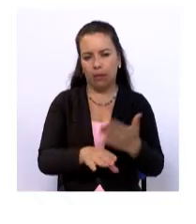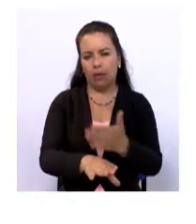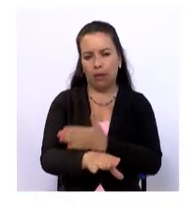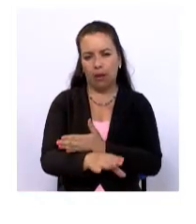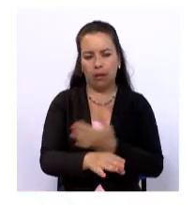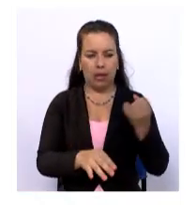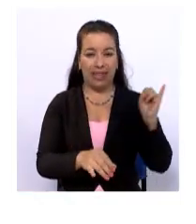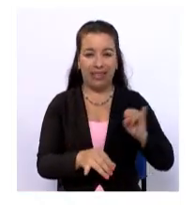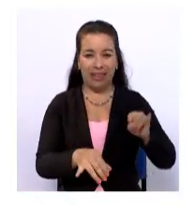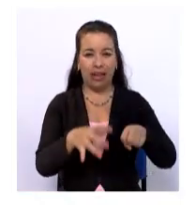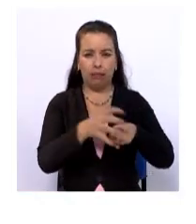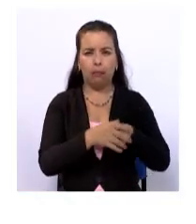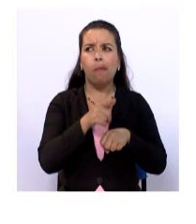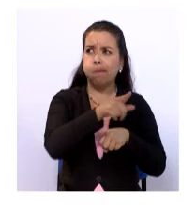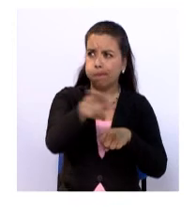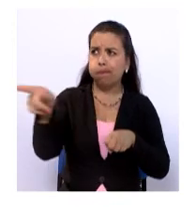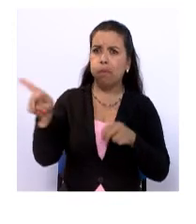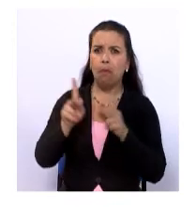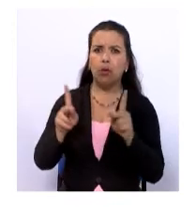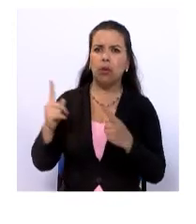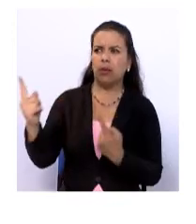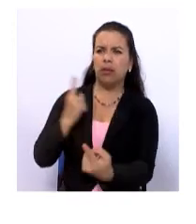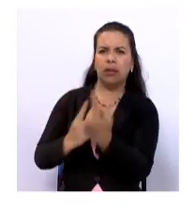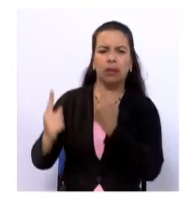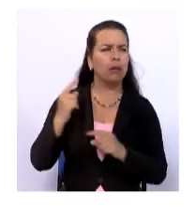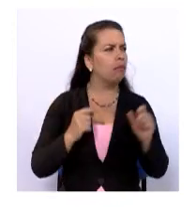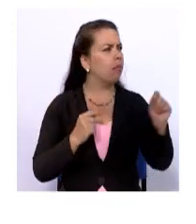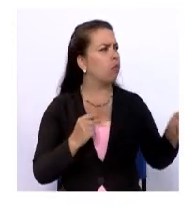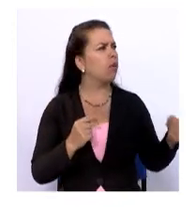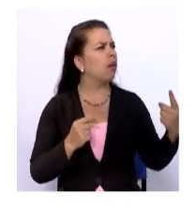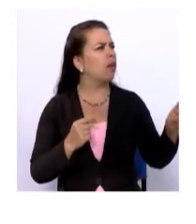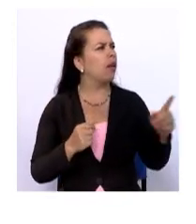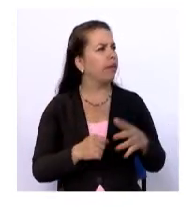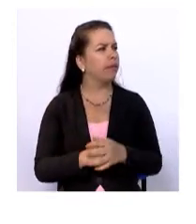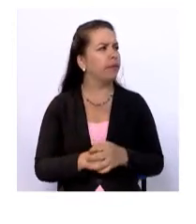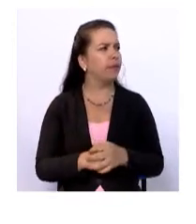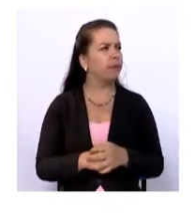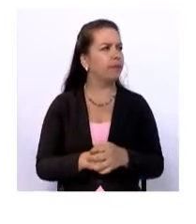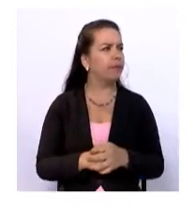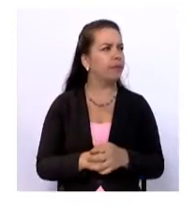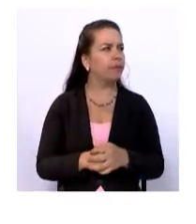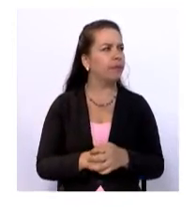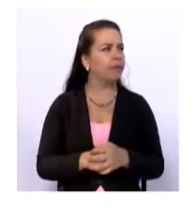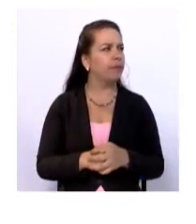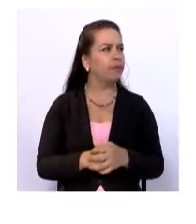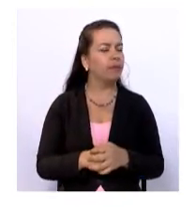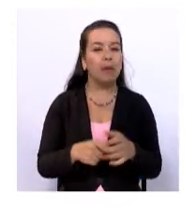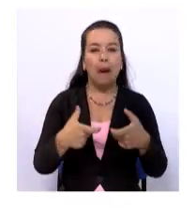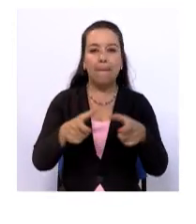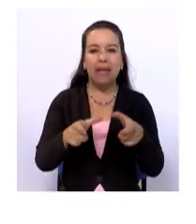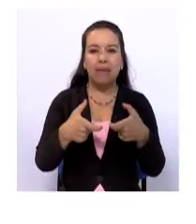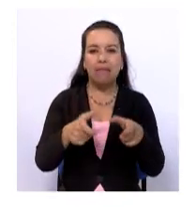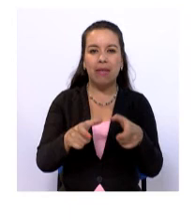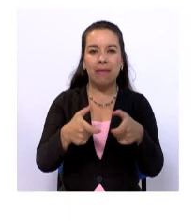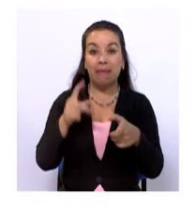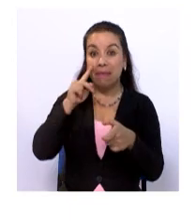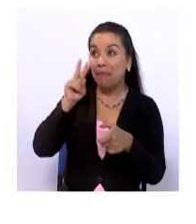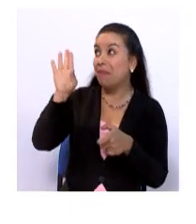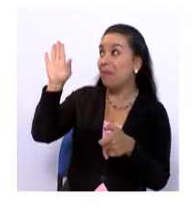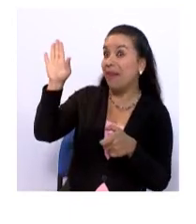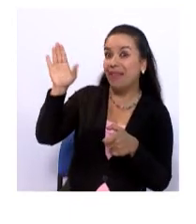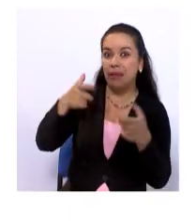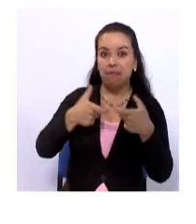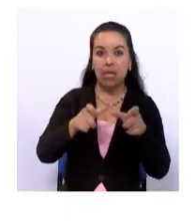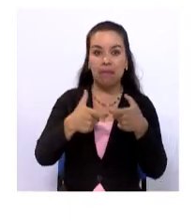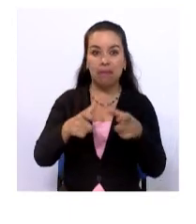menisco y muchas de las personas que consultan entonces doctor expliquemos en las personas que es bueno el menisco es un libro cartílago ustedes lo pueden ver ahí yo